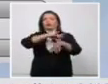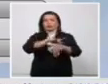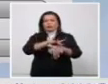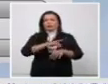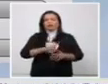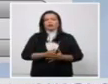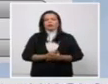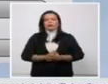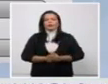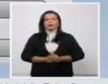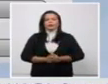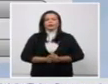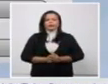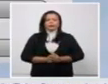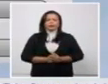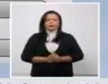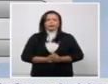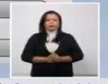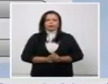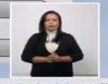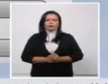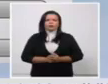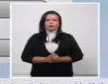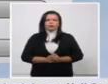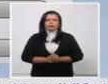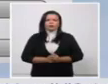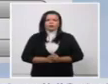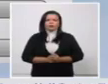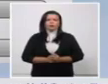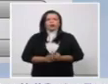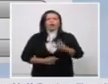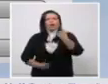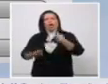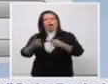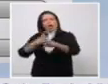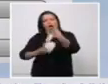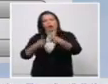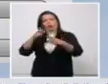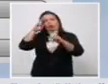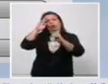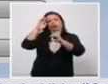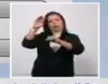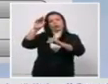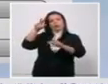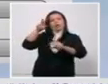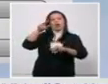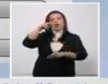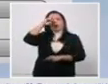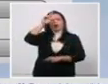viral detectable en unos países ingresados, en otros en sus casas,